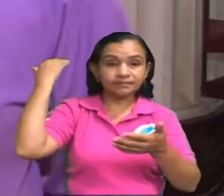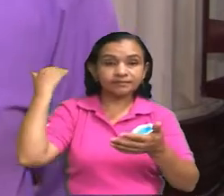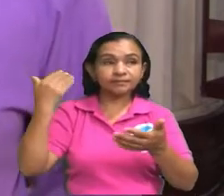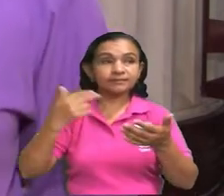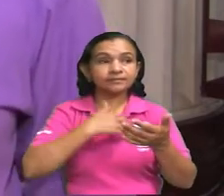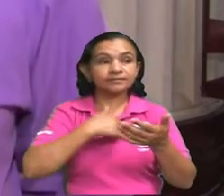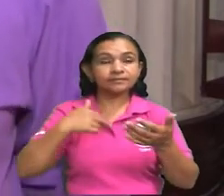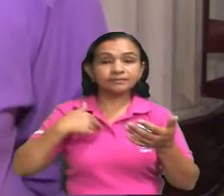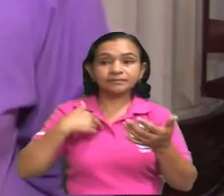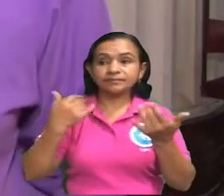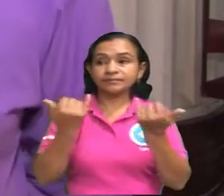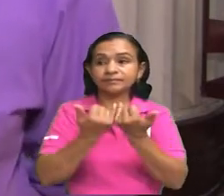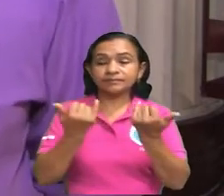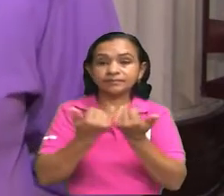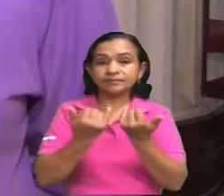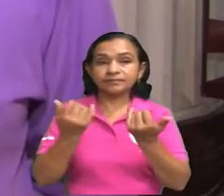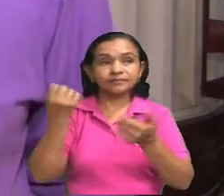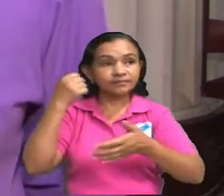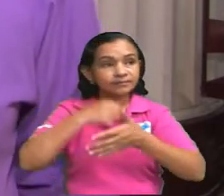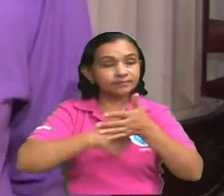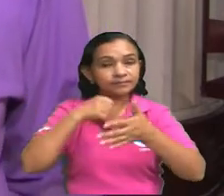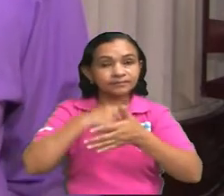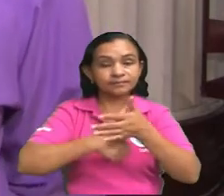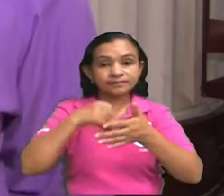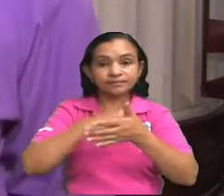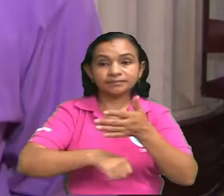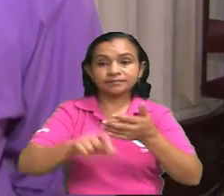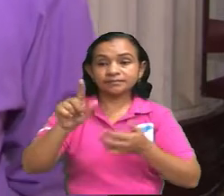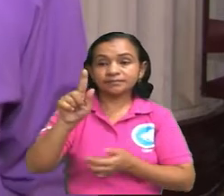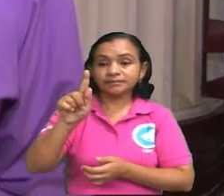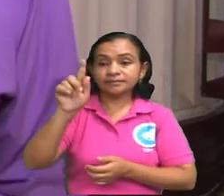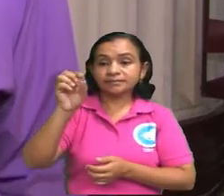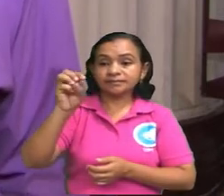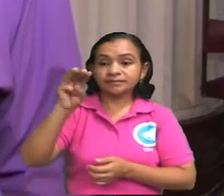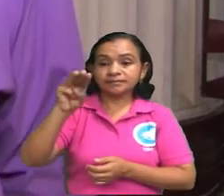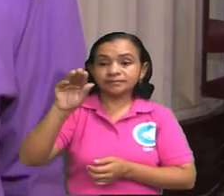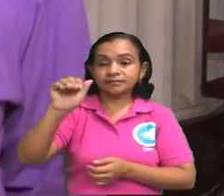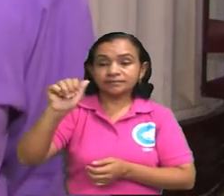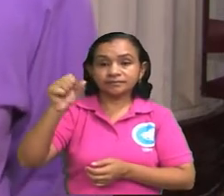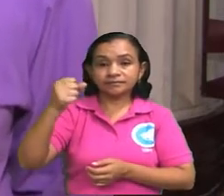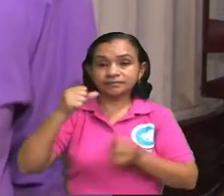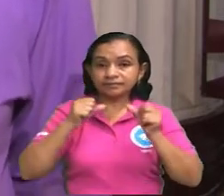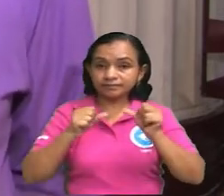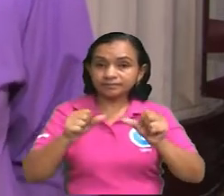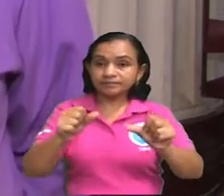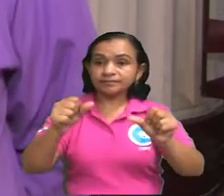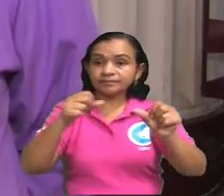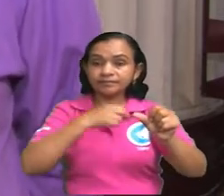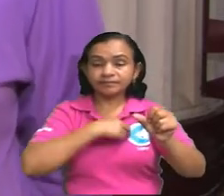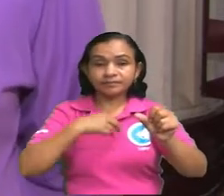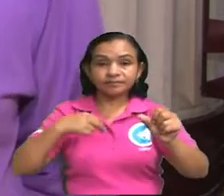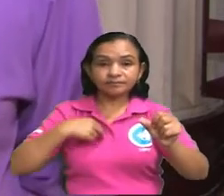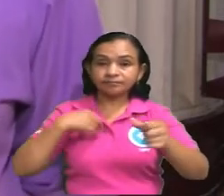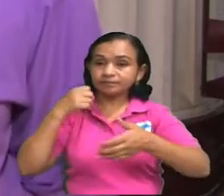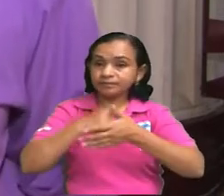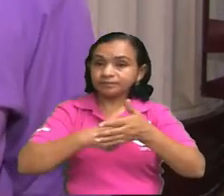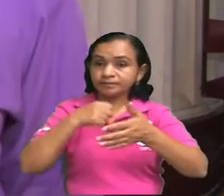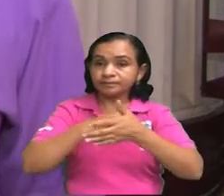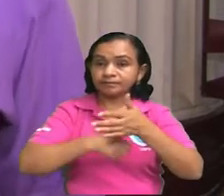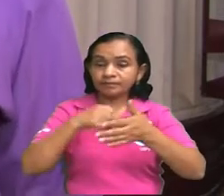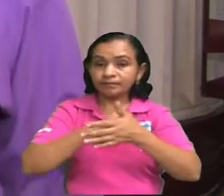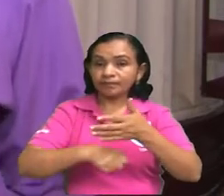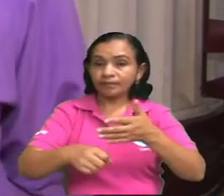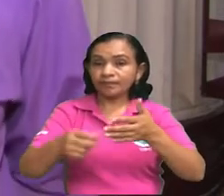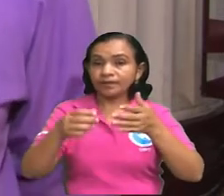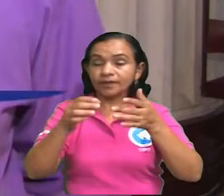una forma de lucha como la del comandante Tomás, inclaudicable. También generoso, un luchador, dos grandes